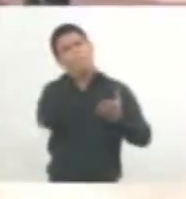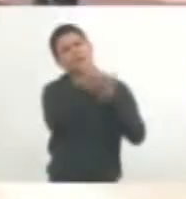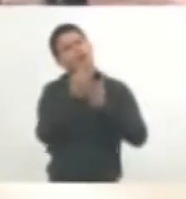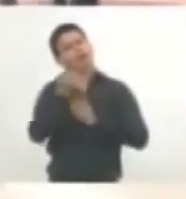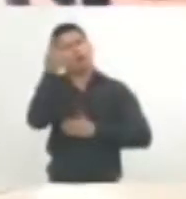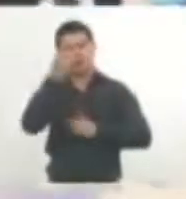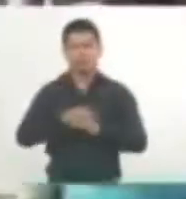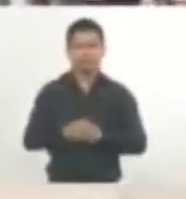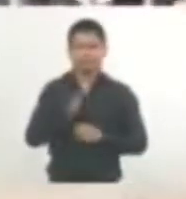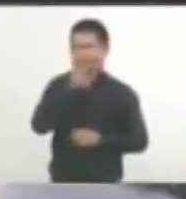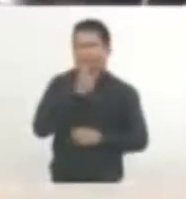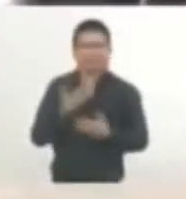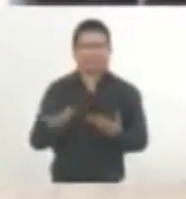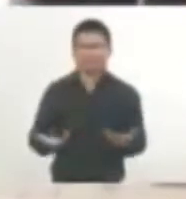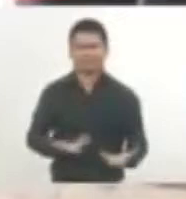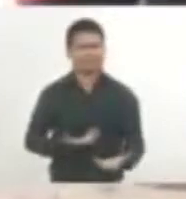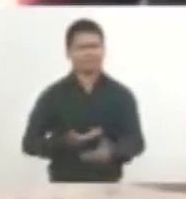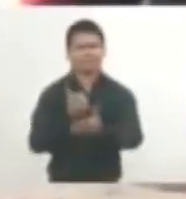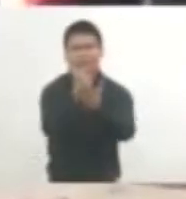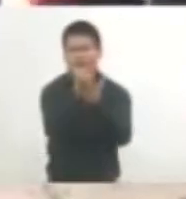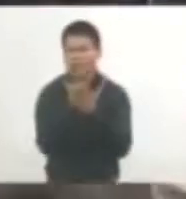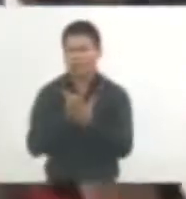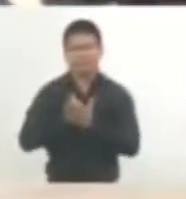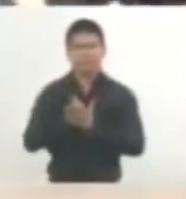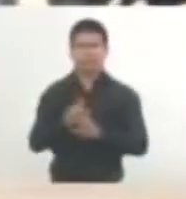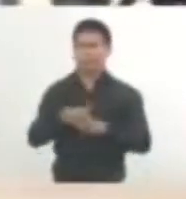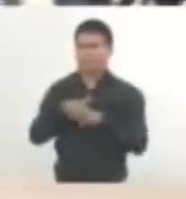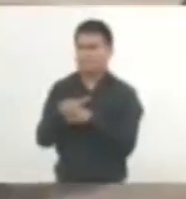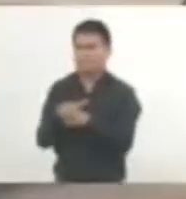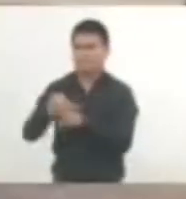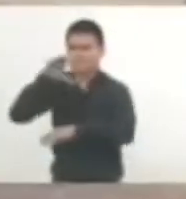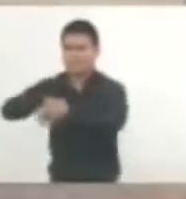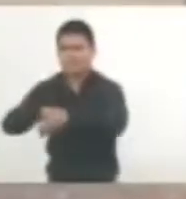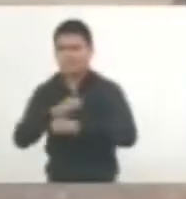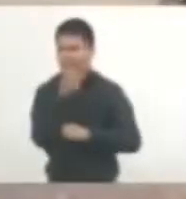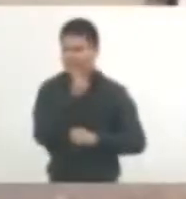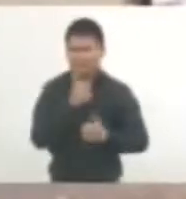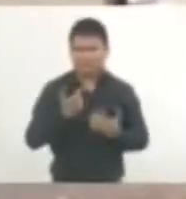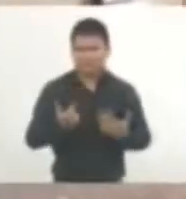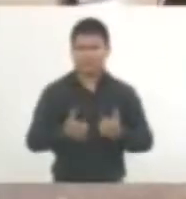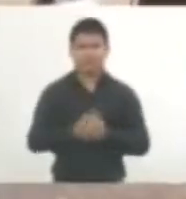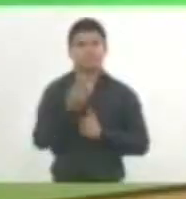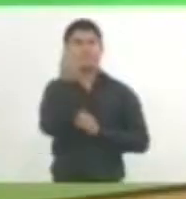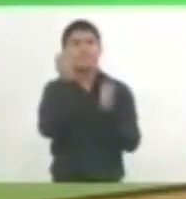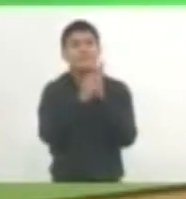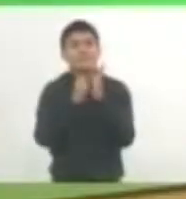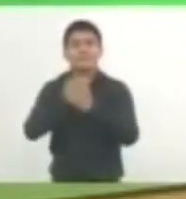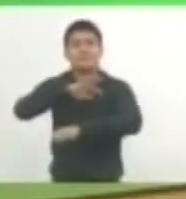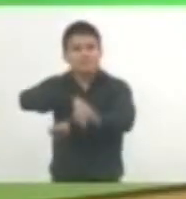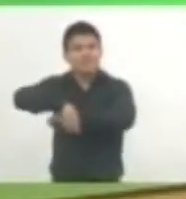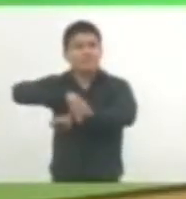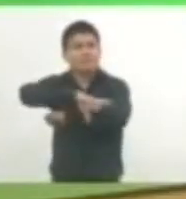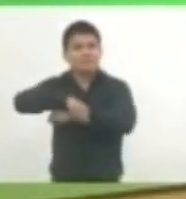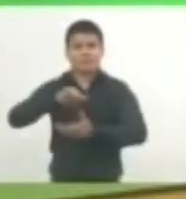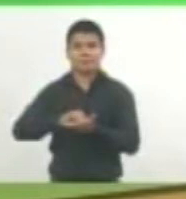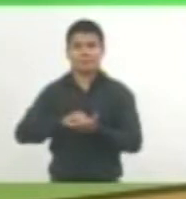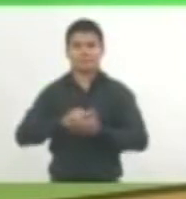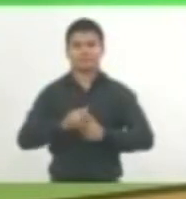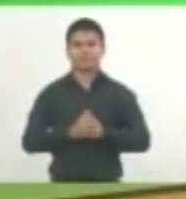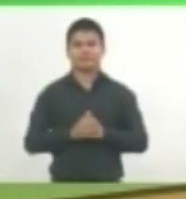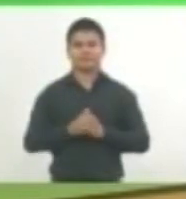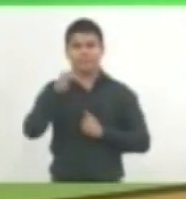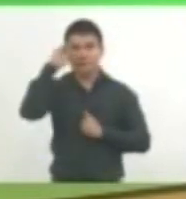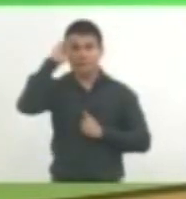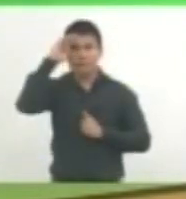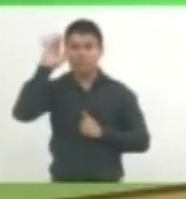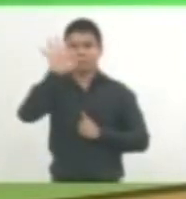resguardados. Este asadero en los últimos meses ha sido blanco de los ladrones en tres oportunidades. La policía departamental cuenta